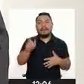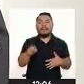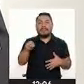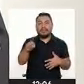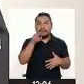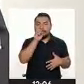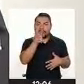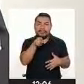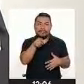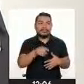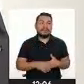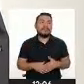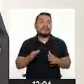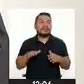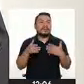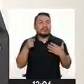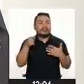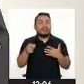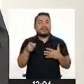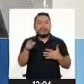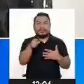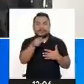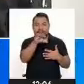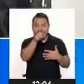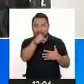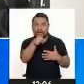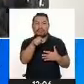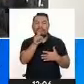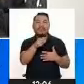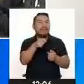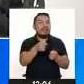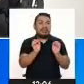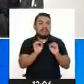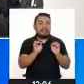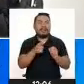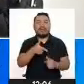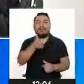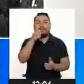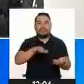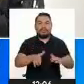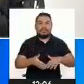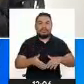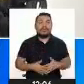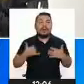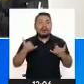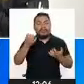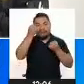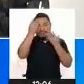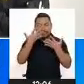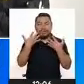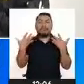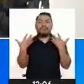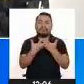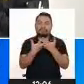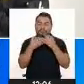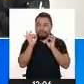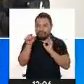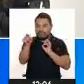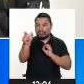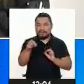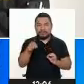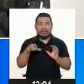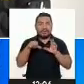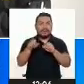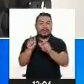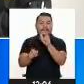indica habría sido seleccionada. La tabla de tiempo, la objetividad de la información que nos han dado ha sido verificada con la intervención